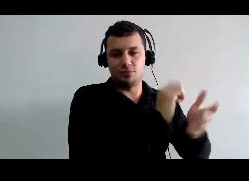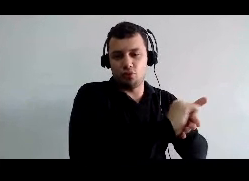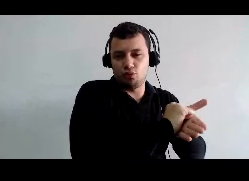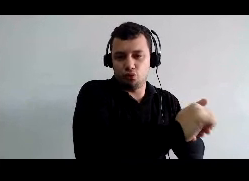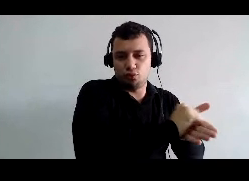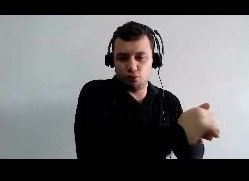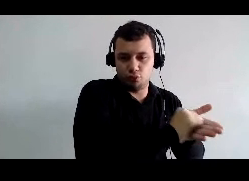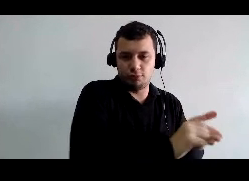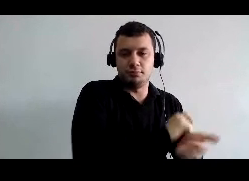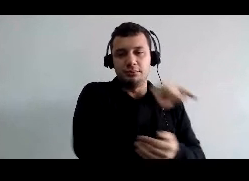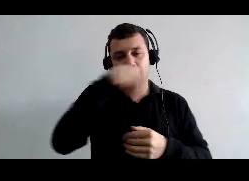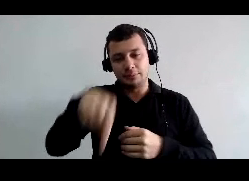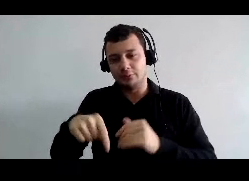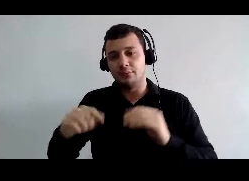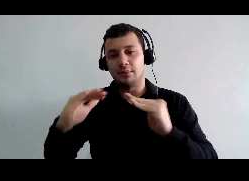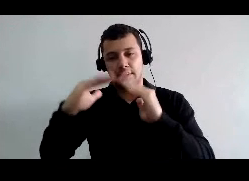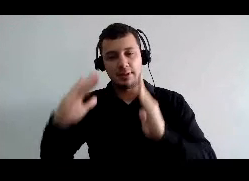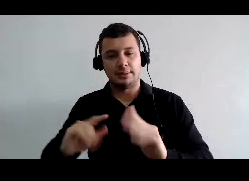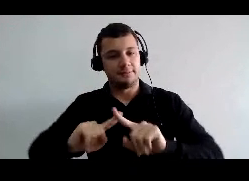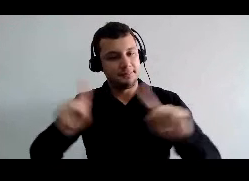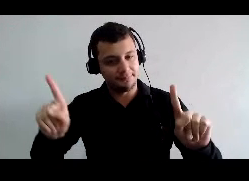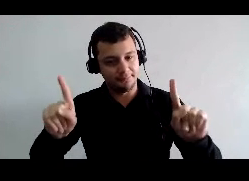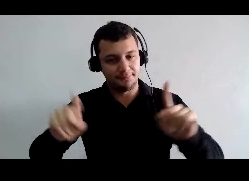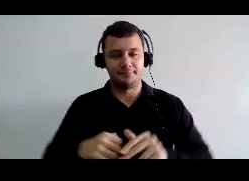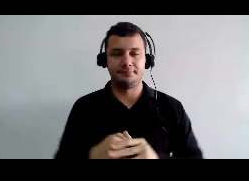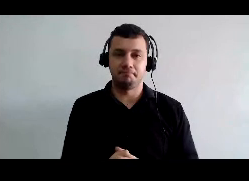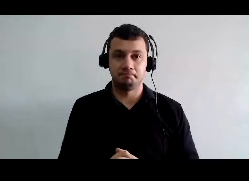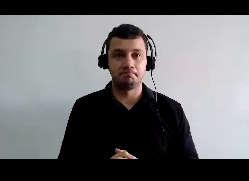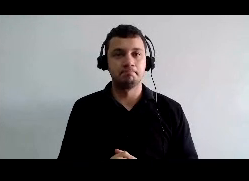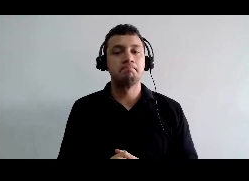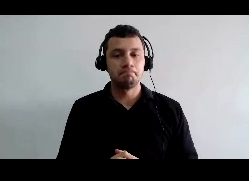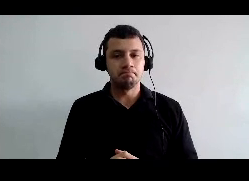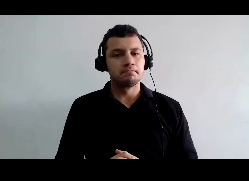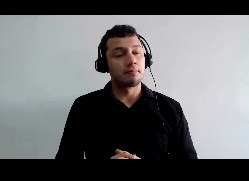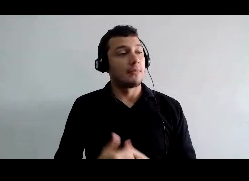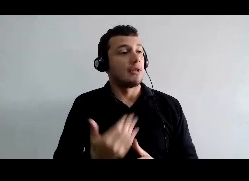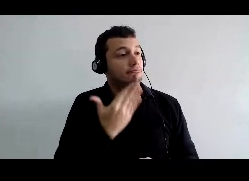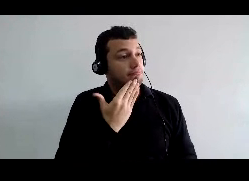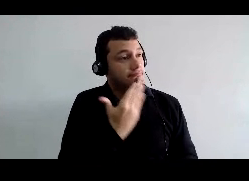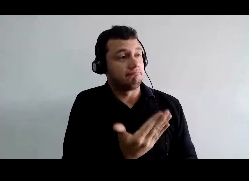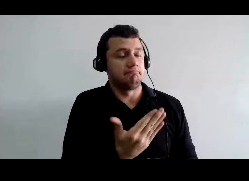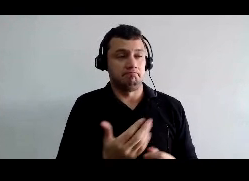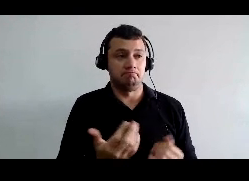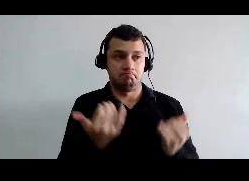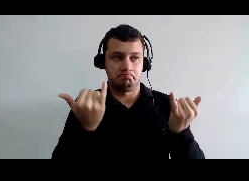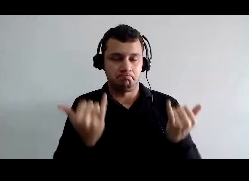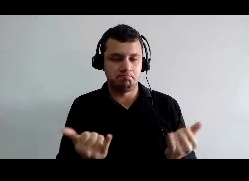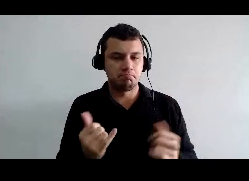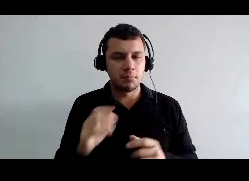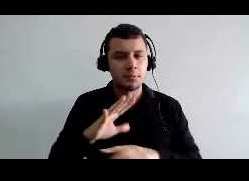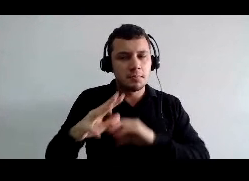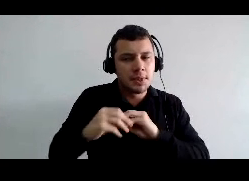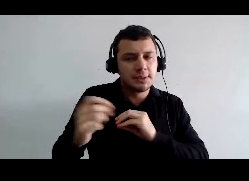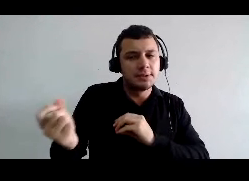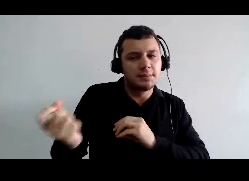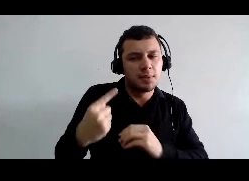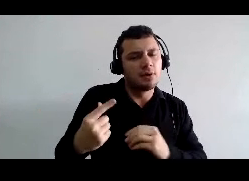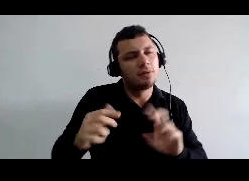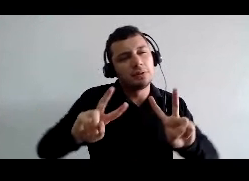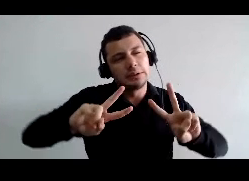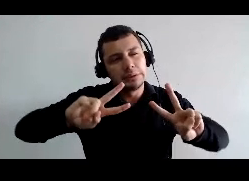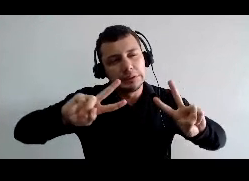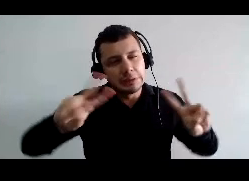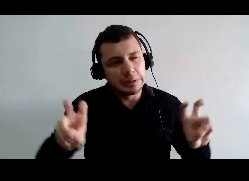Muchas gracias. Adicional nos preguntan, doctor Nelson, si hay alguna legislación frente al personal